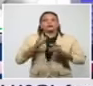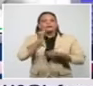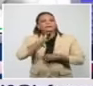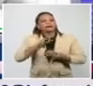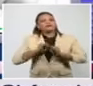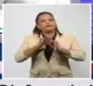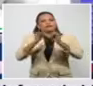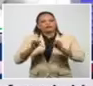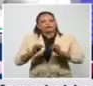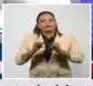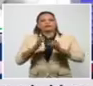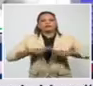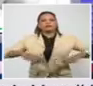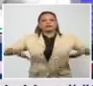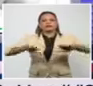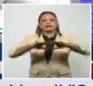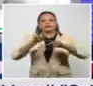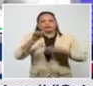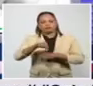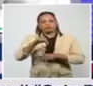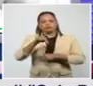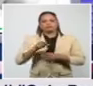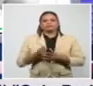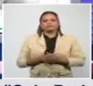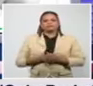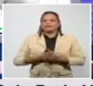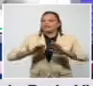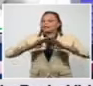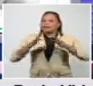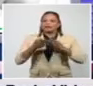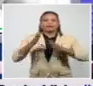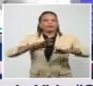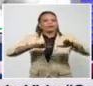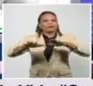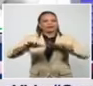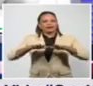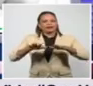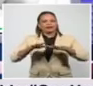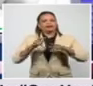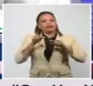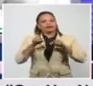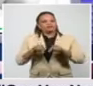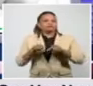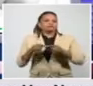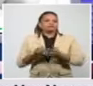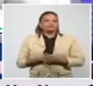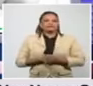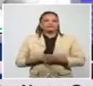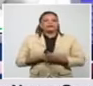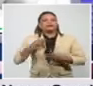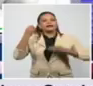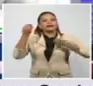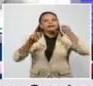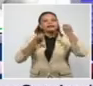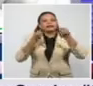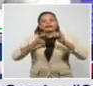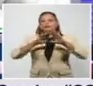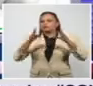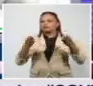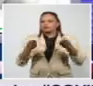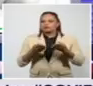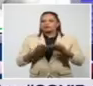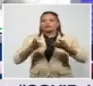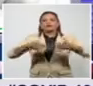de la Mesa Redonda de hoy. Ya todo se encuentra listo en los estudios centrales de radio y televisión para el análisis más completo sobre la